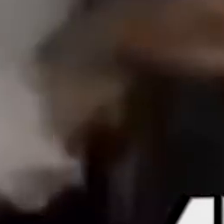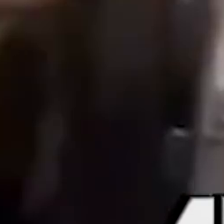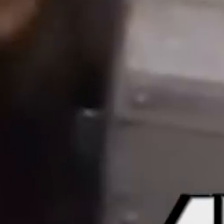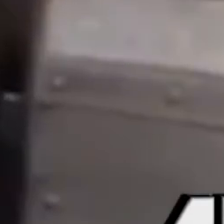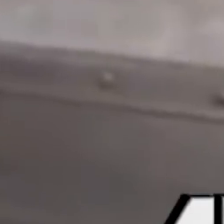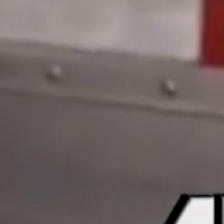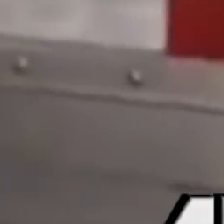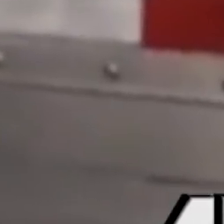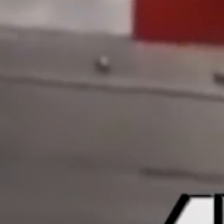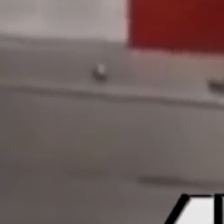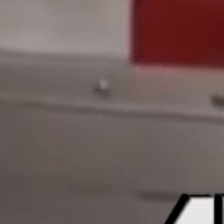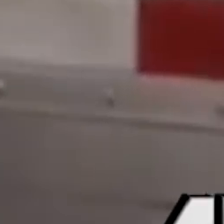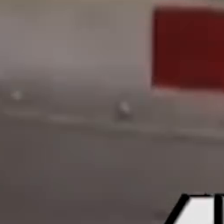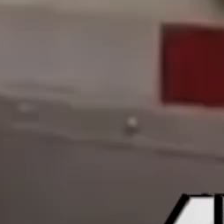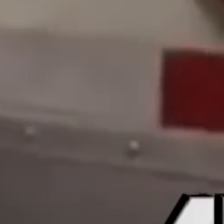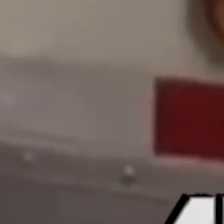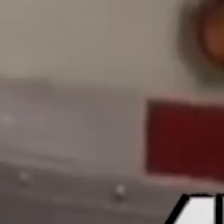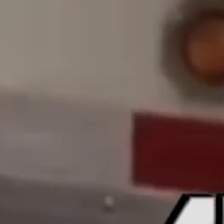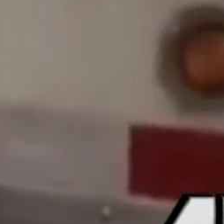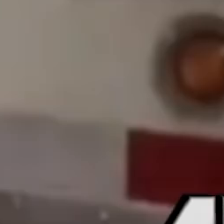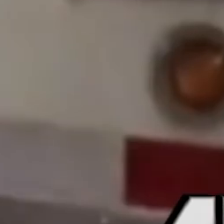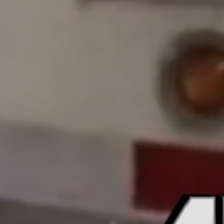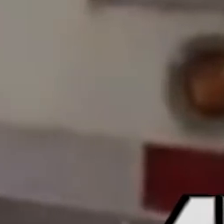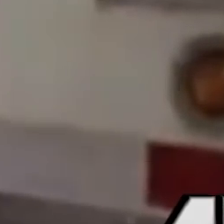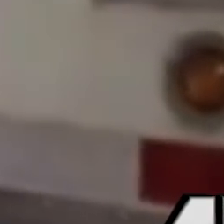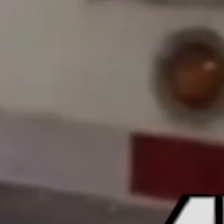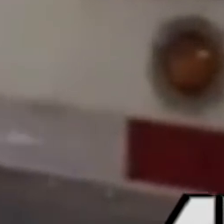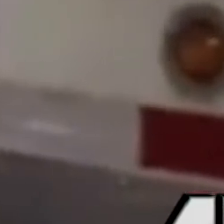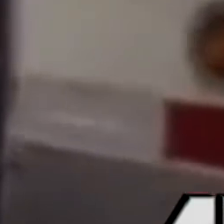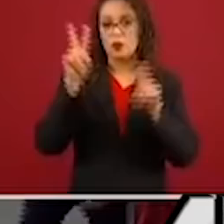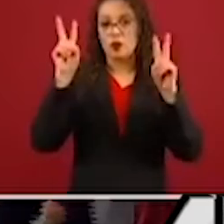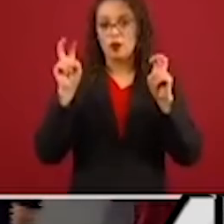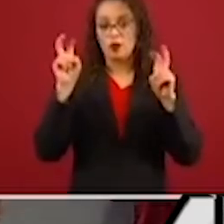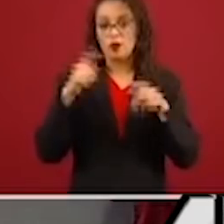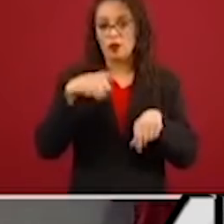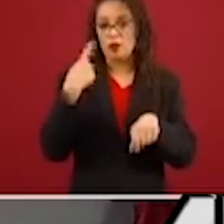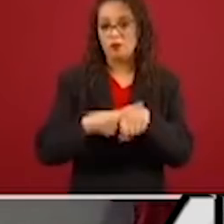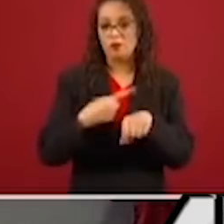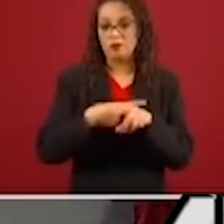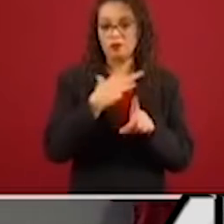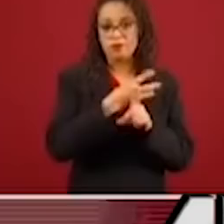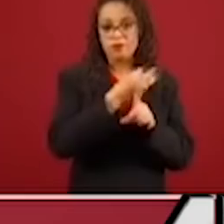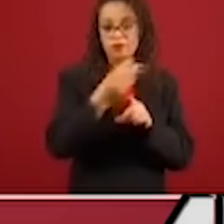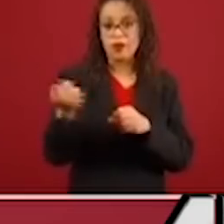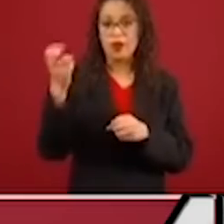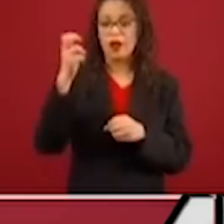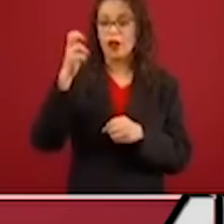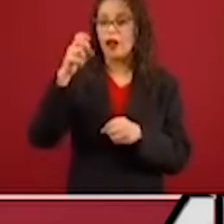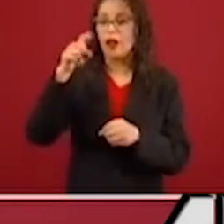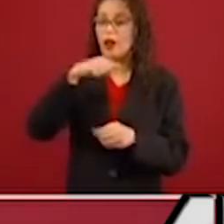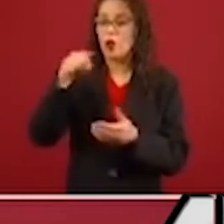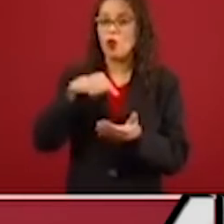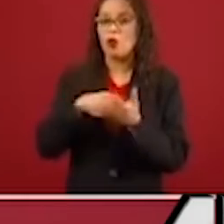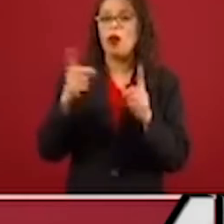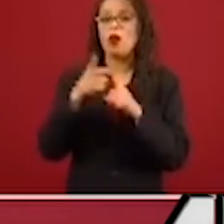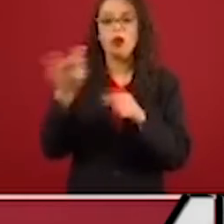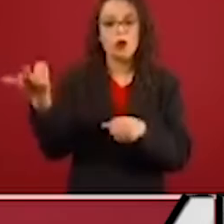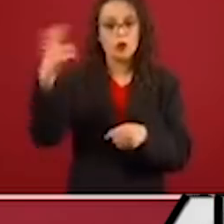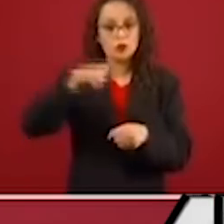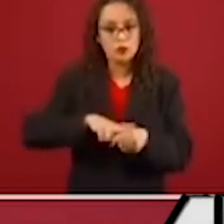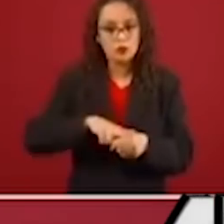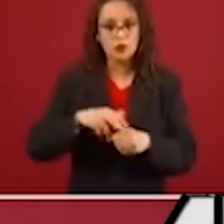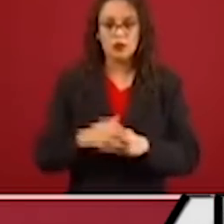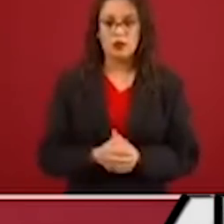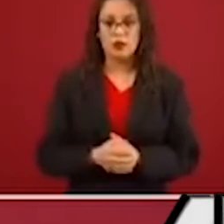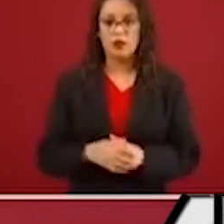el director del hospital siglo XXI salió a desmentir lo que estaba diciendo o aseveró Carlos Loret de Mola. En ningún momento